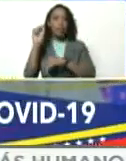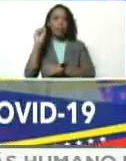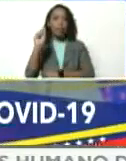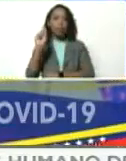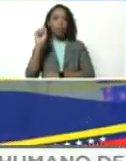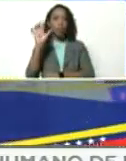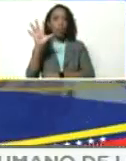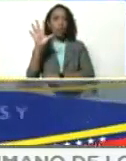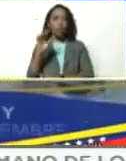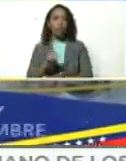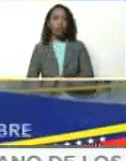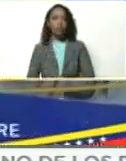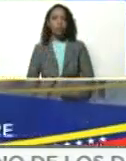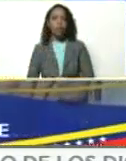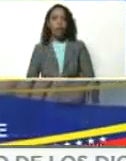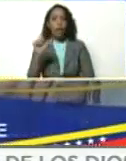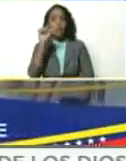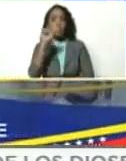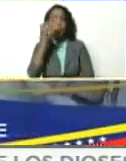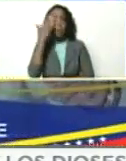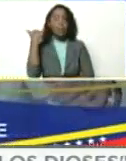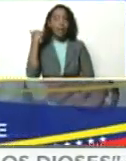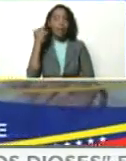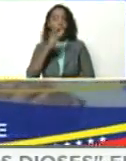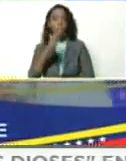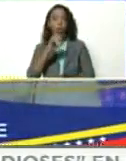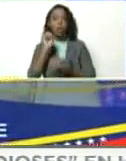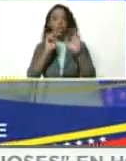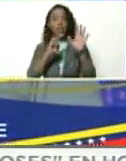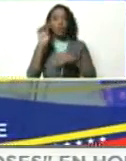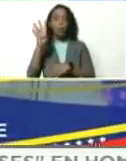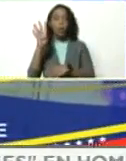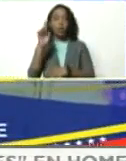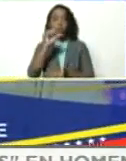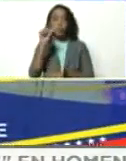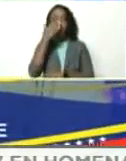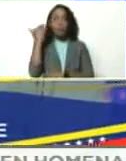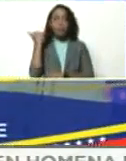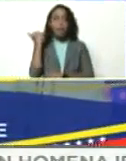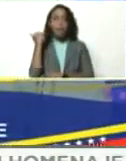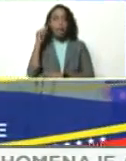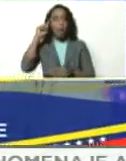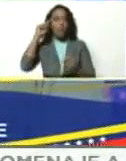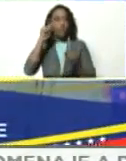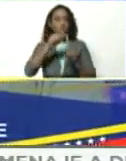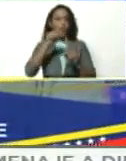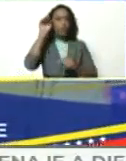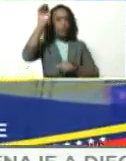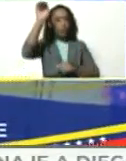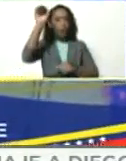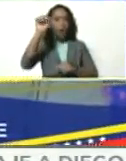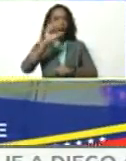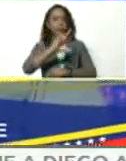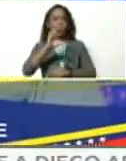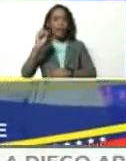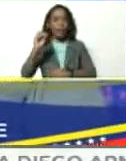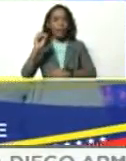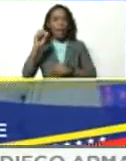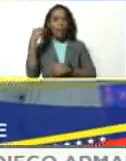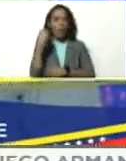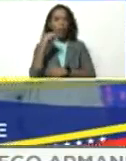77.5. La semana pasada estábamos en 74. La meta al 30 de noviembre